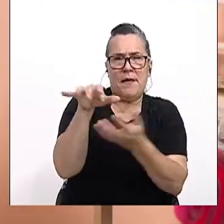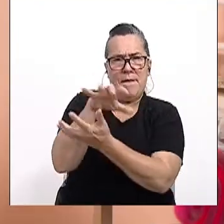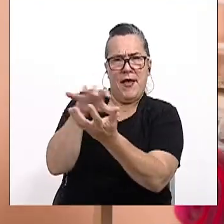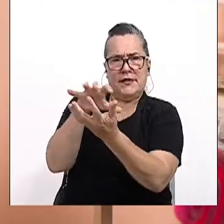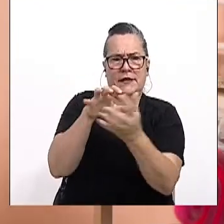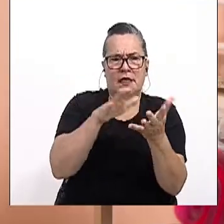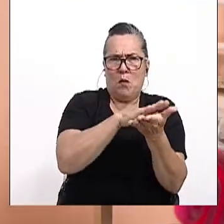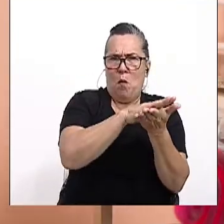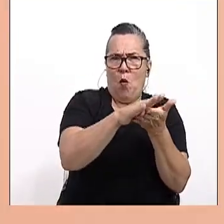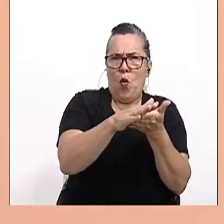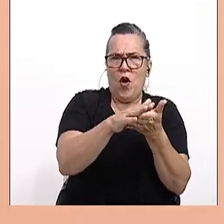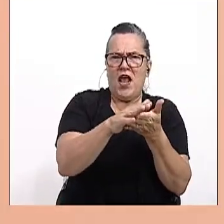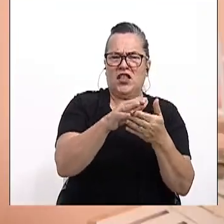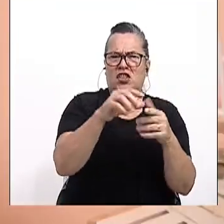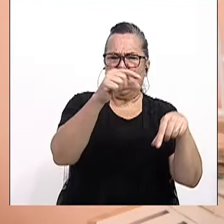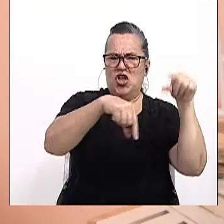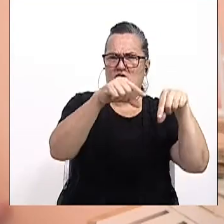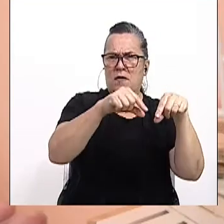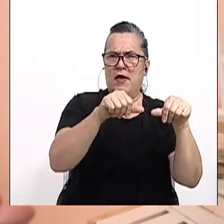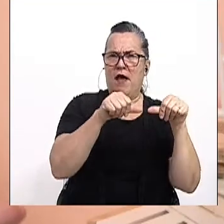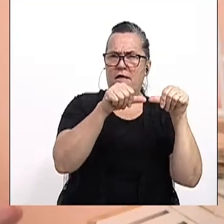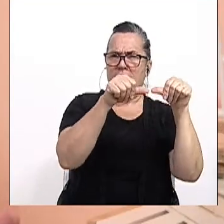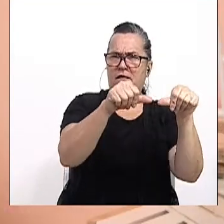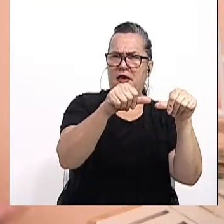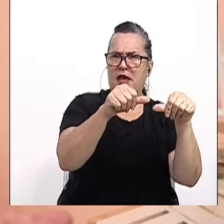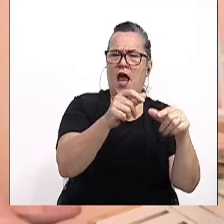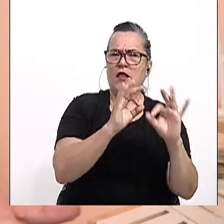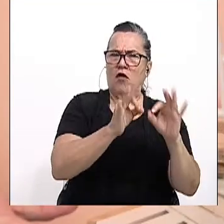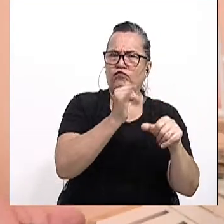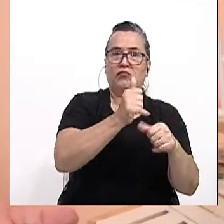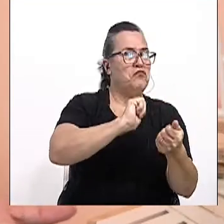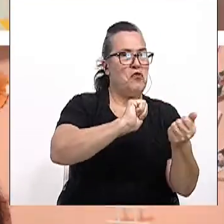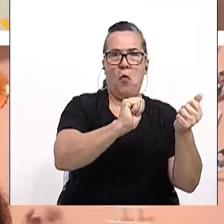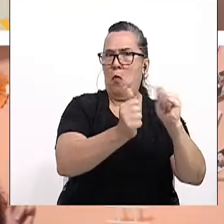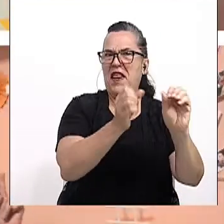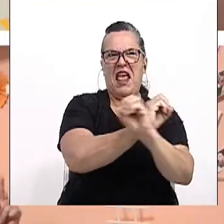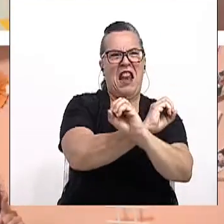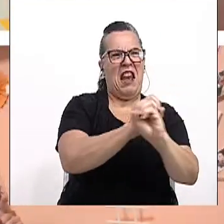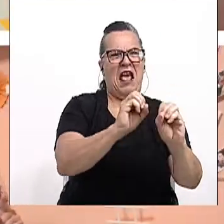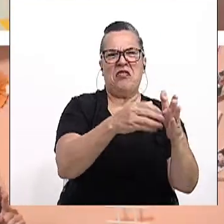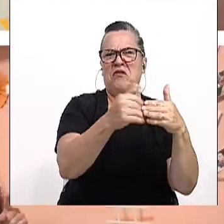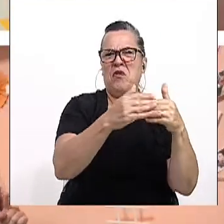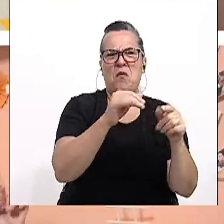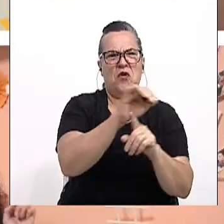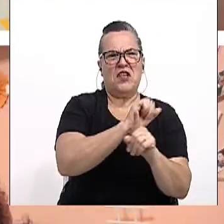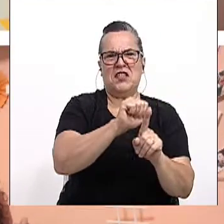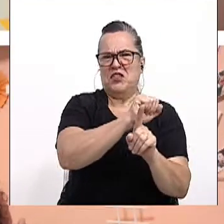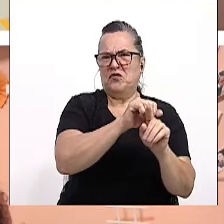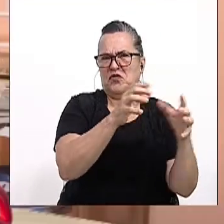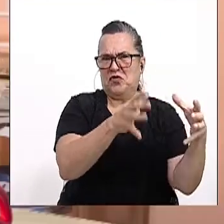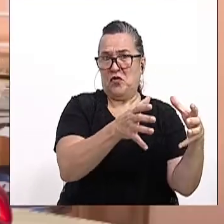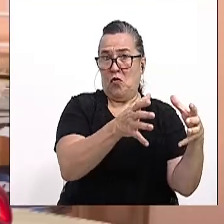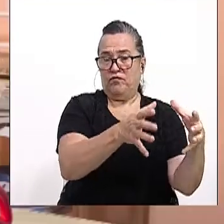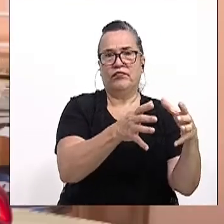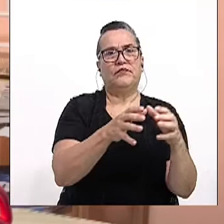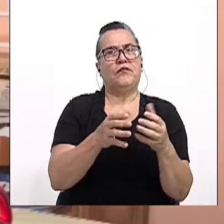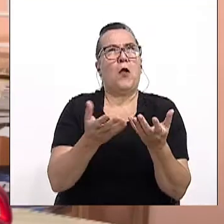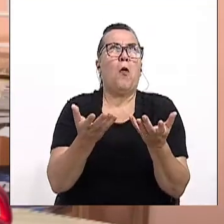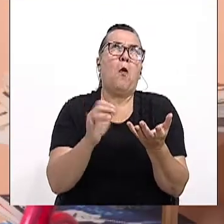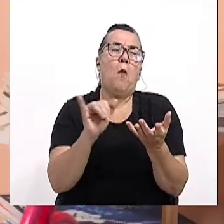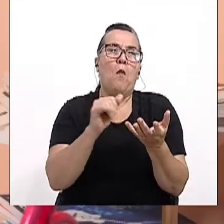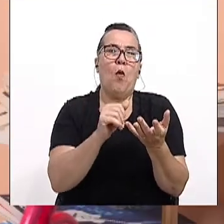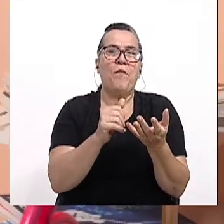química fija y definida, o sea, que no varía sin importar las condiciones físicas en que dicha sustancia se encuentre, como